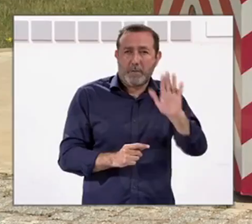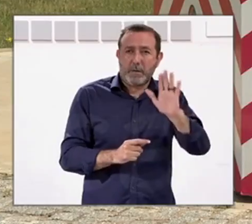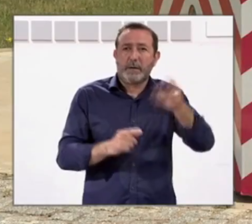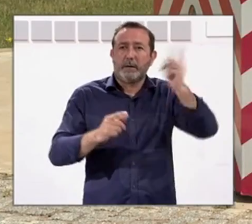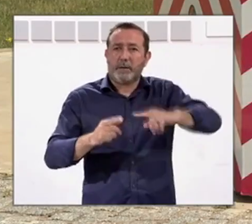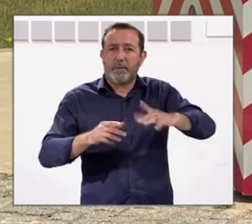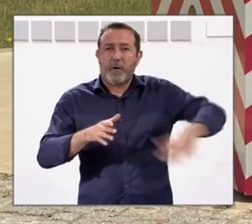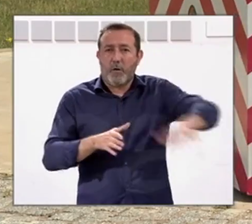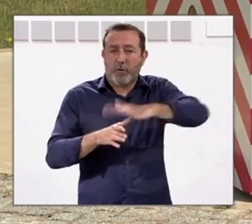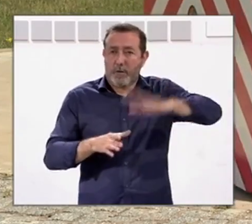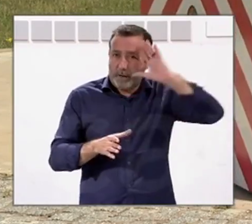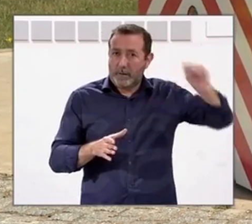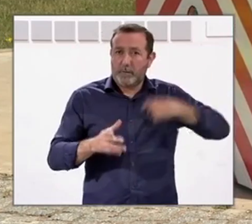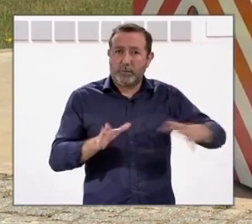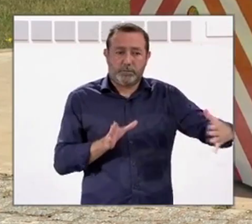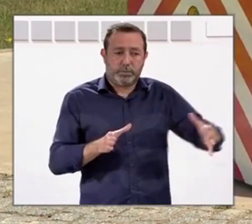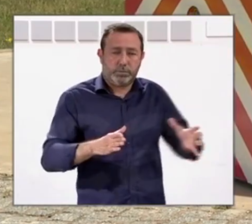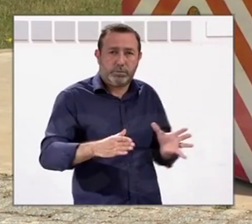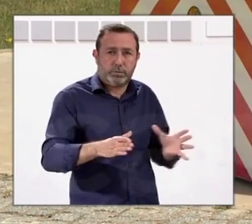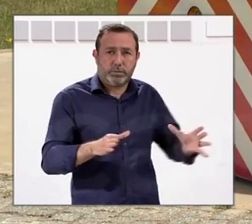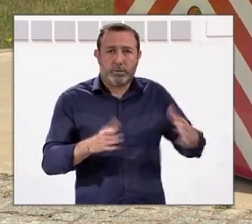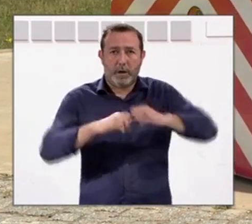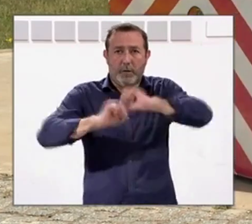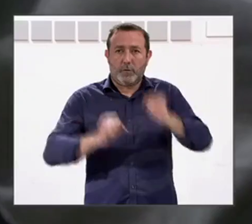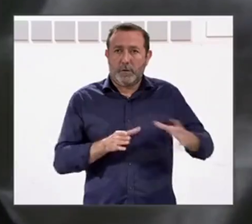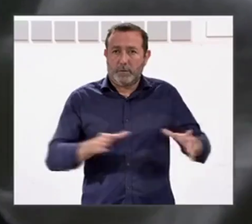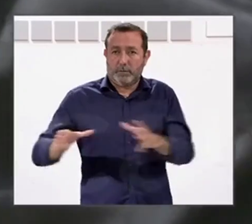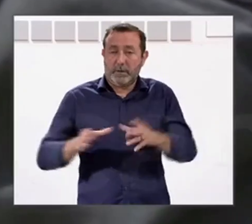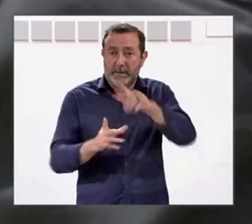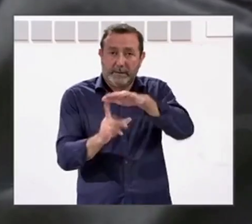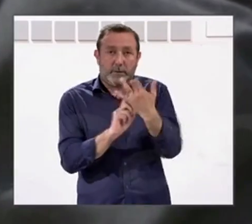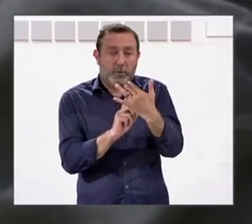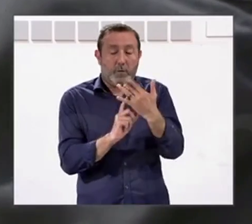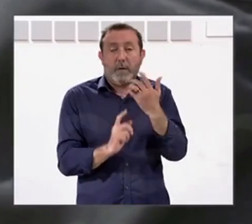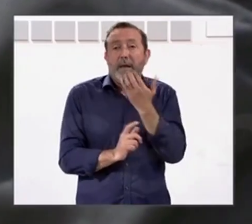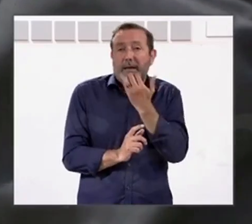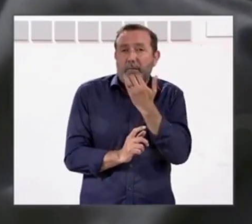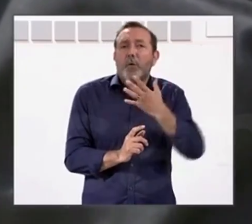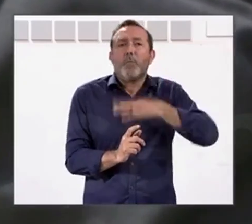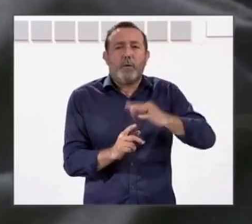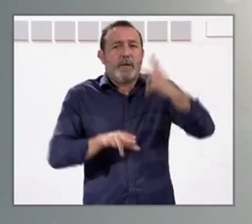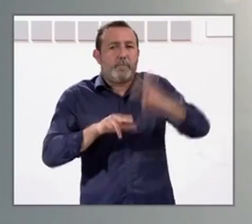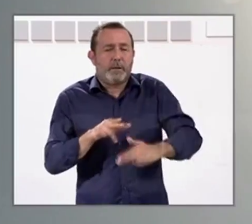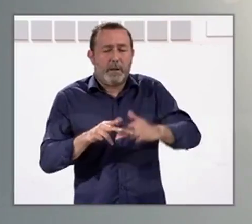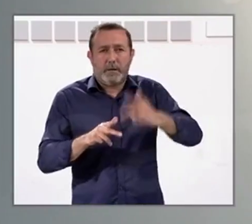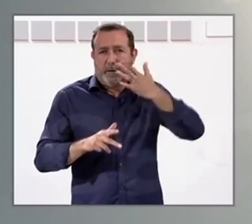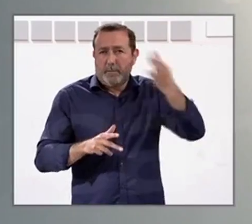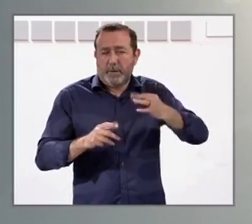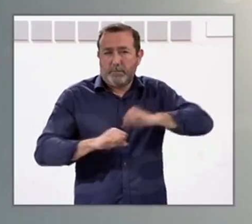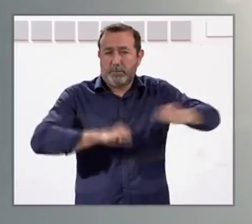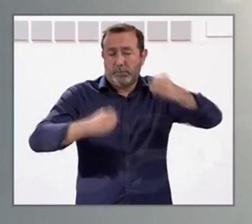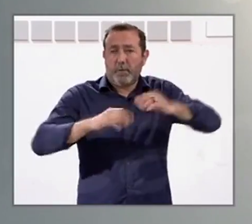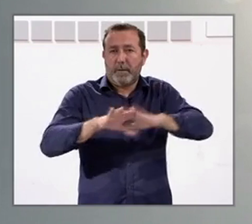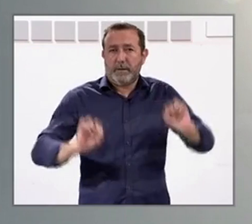volardos inteligentes que se pueden activar en remoto. Y es que este tipo de simulacros pueden evitar catástrofes y salvar vidas.